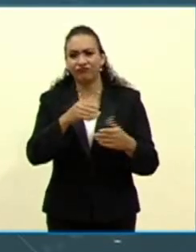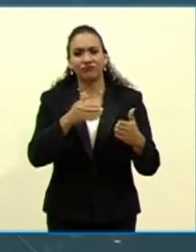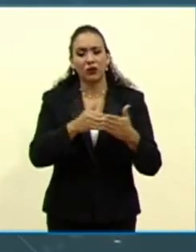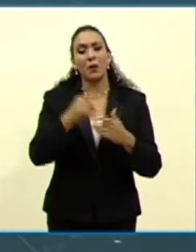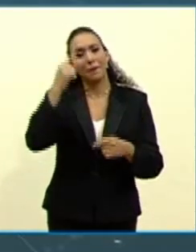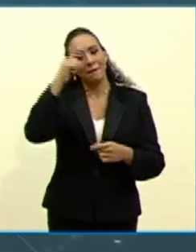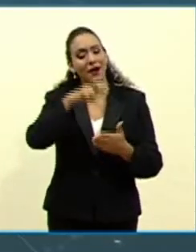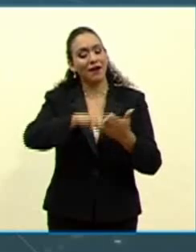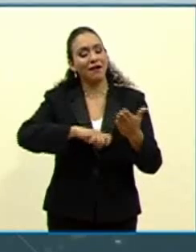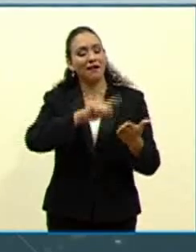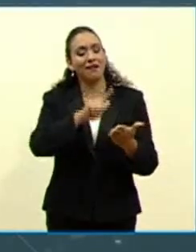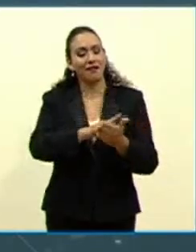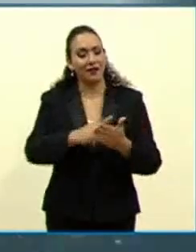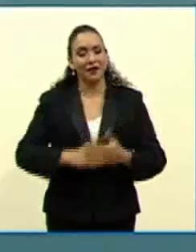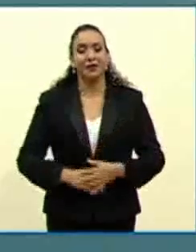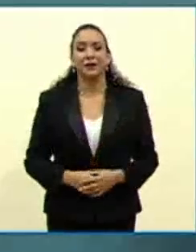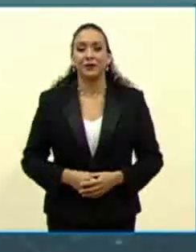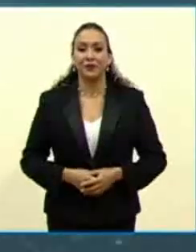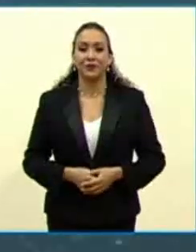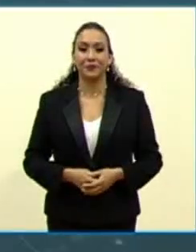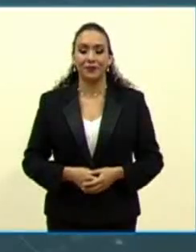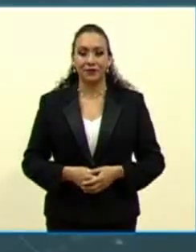la reforma judicial.